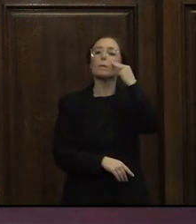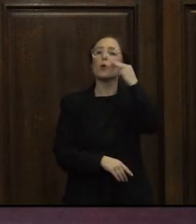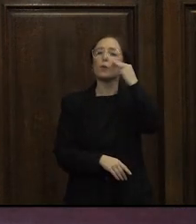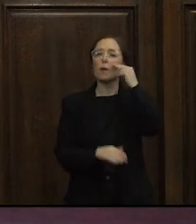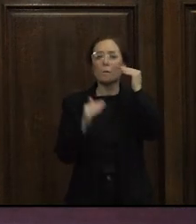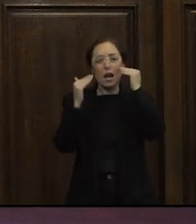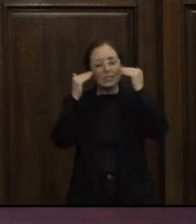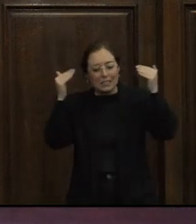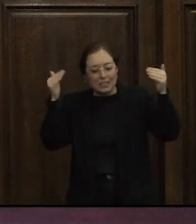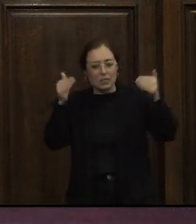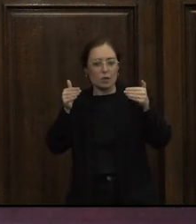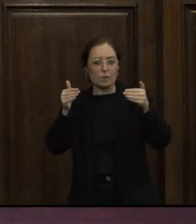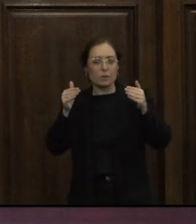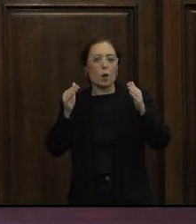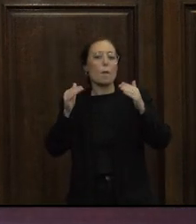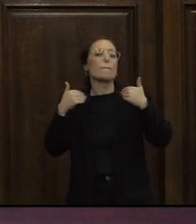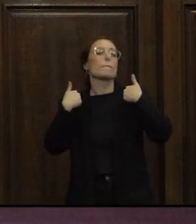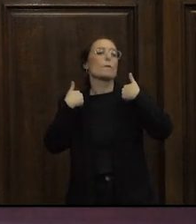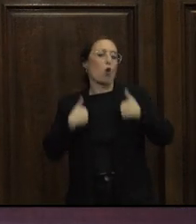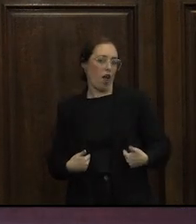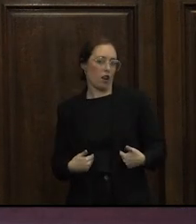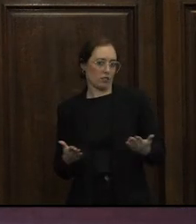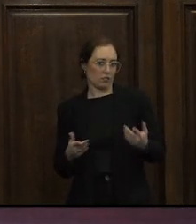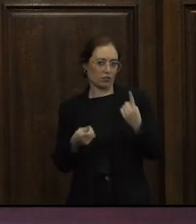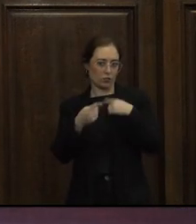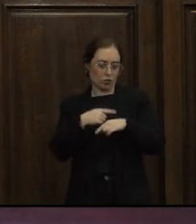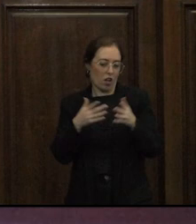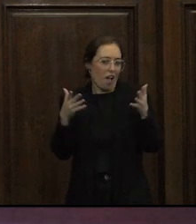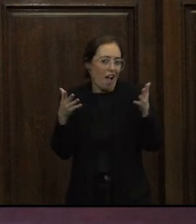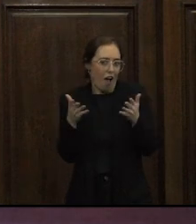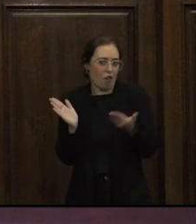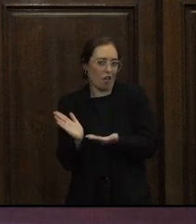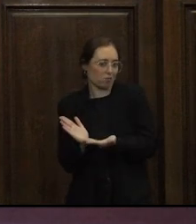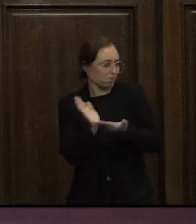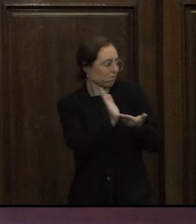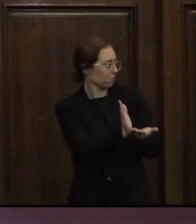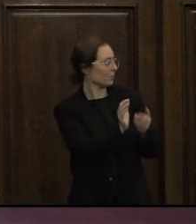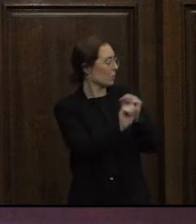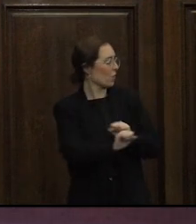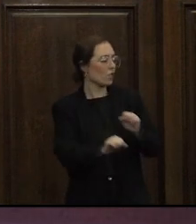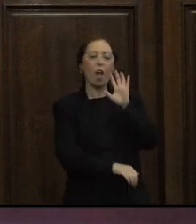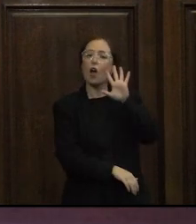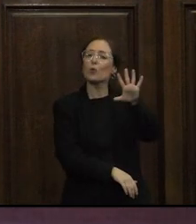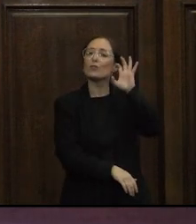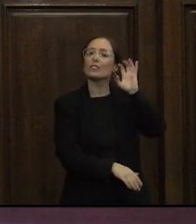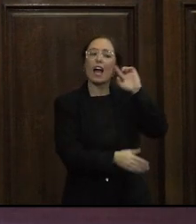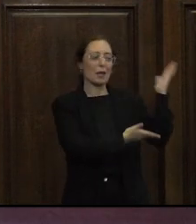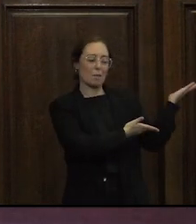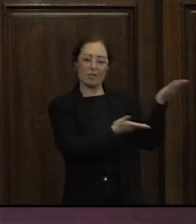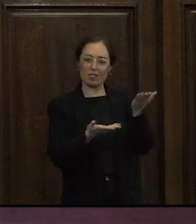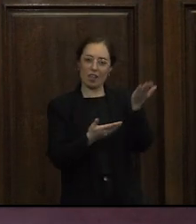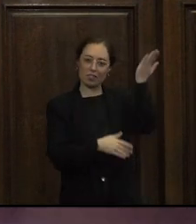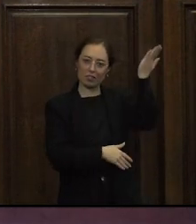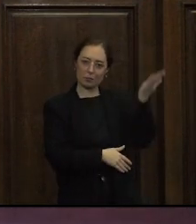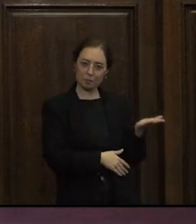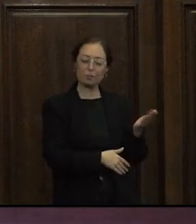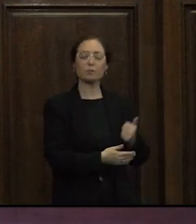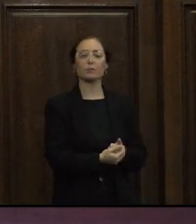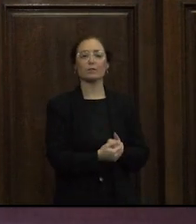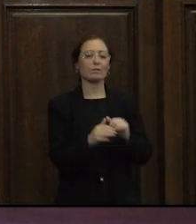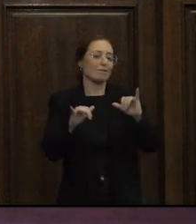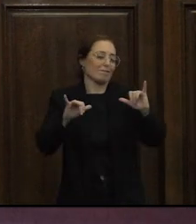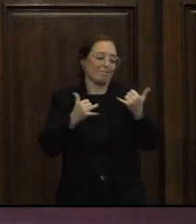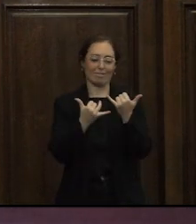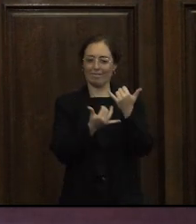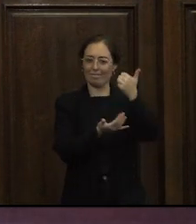problemas morales. Sin otros preámbulos, pasemos a escuchar a nuestra invitada, que ya